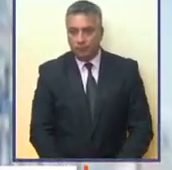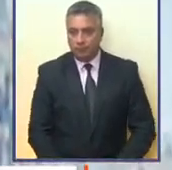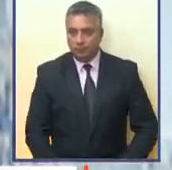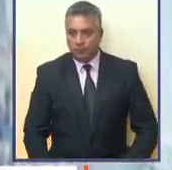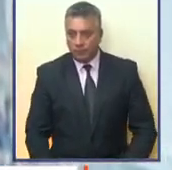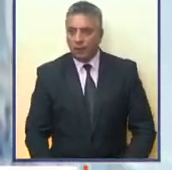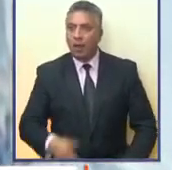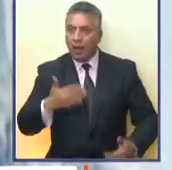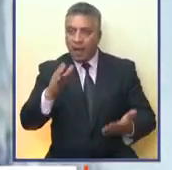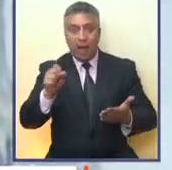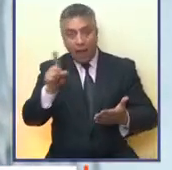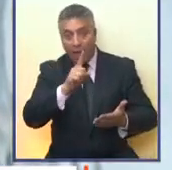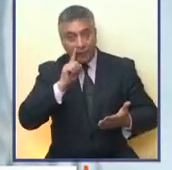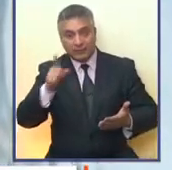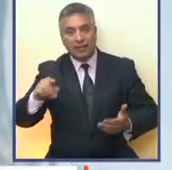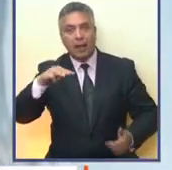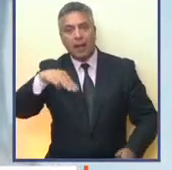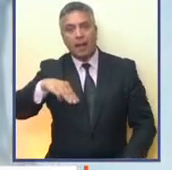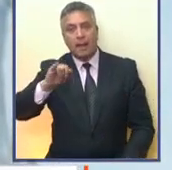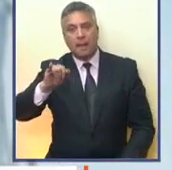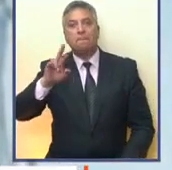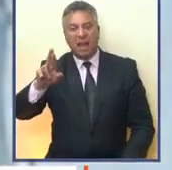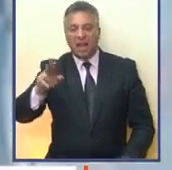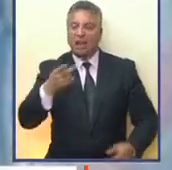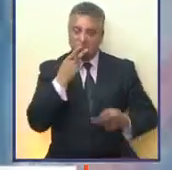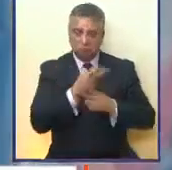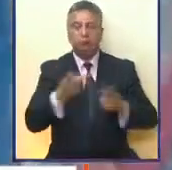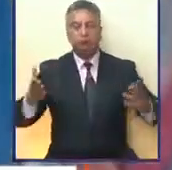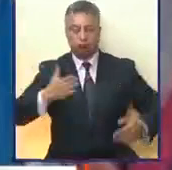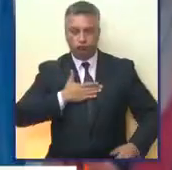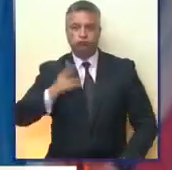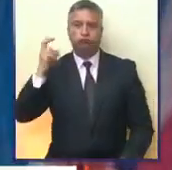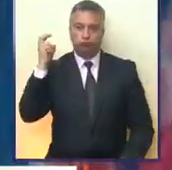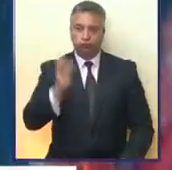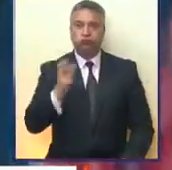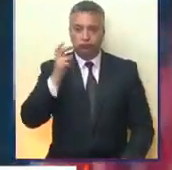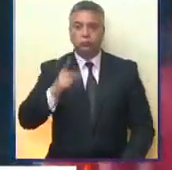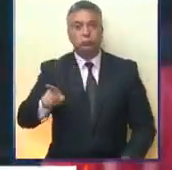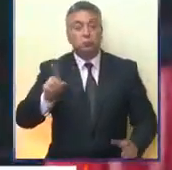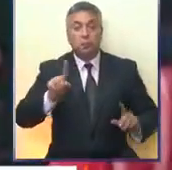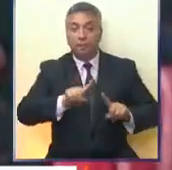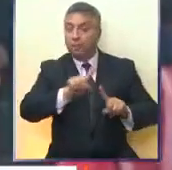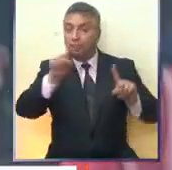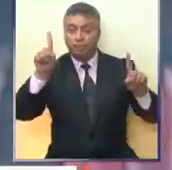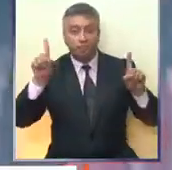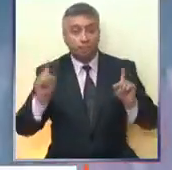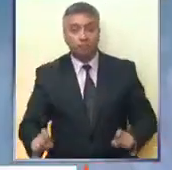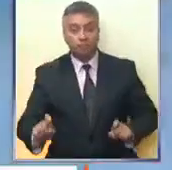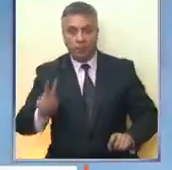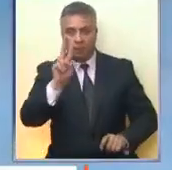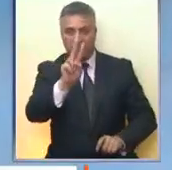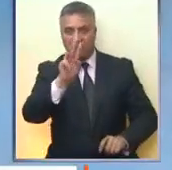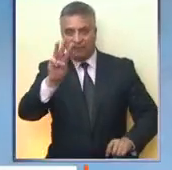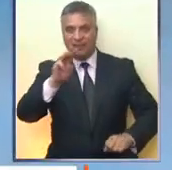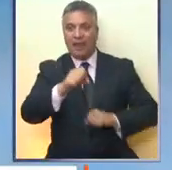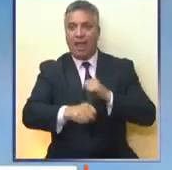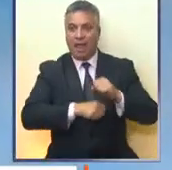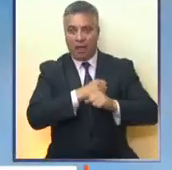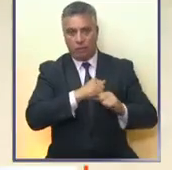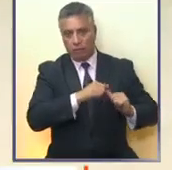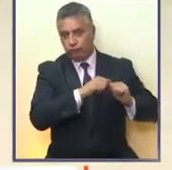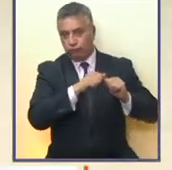De esta forma, el MIR se atribuía el robo. La bandera estaría en la clandestinidad durante 23 años, hasta el